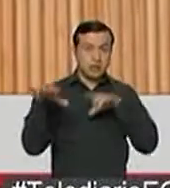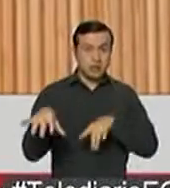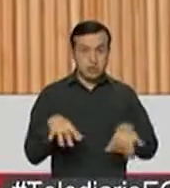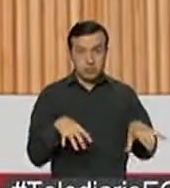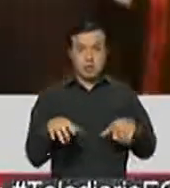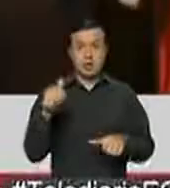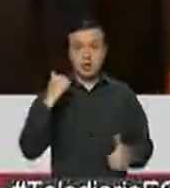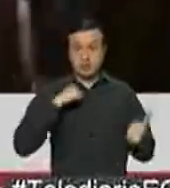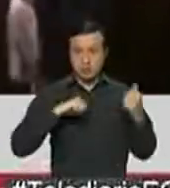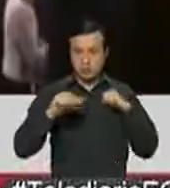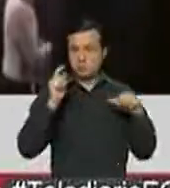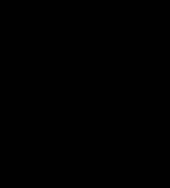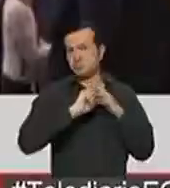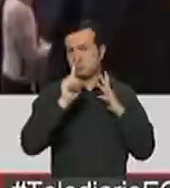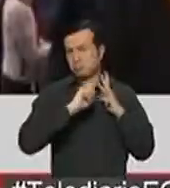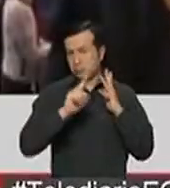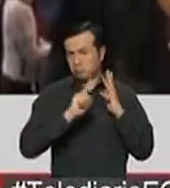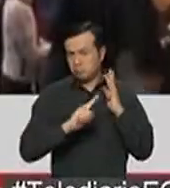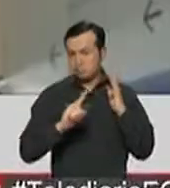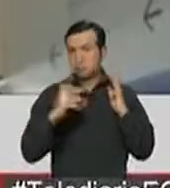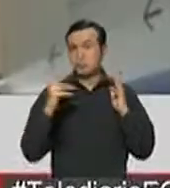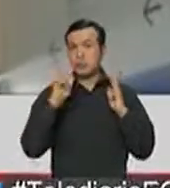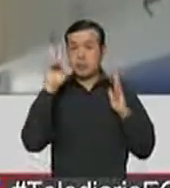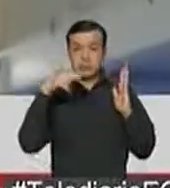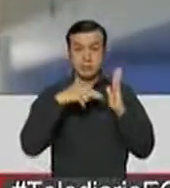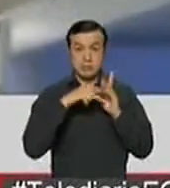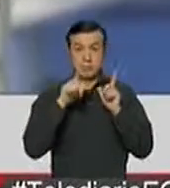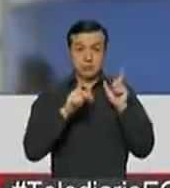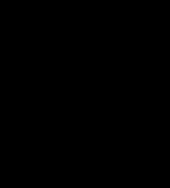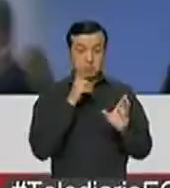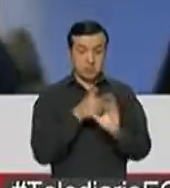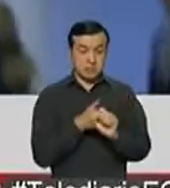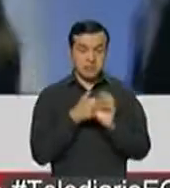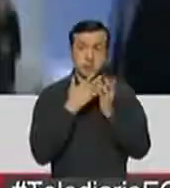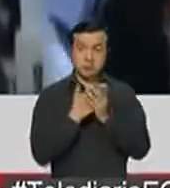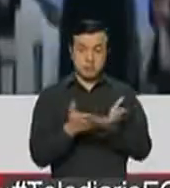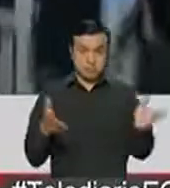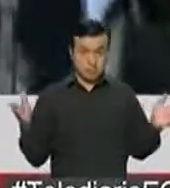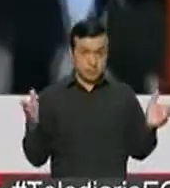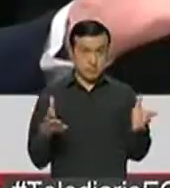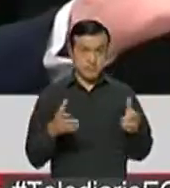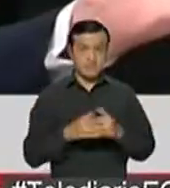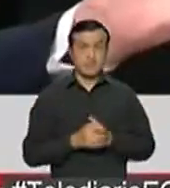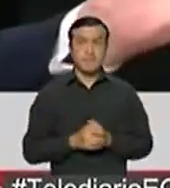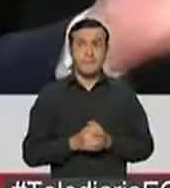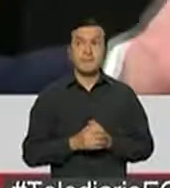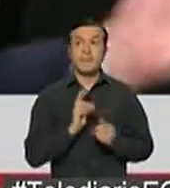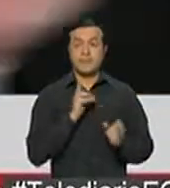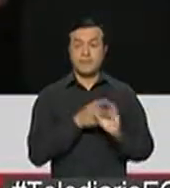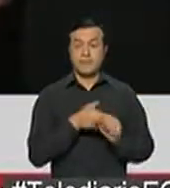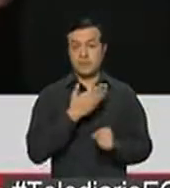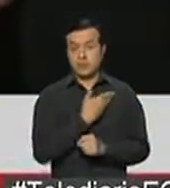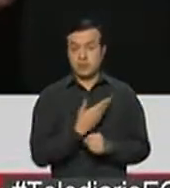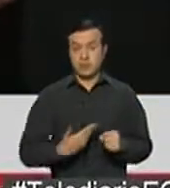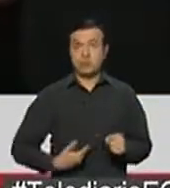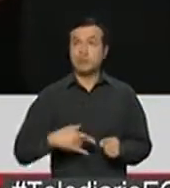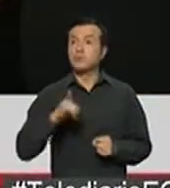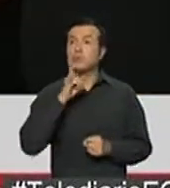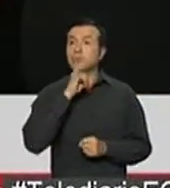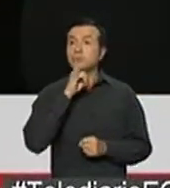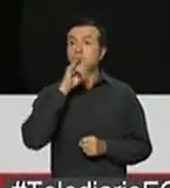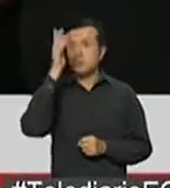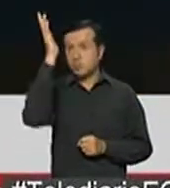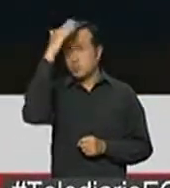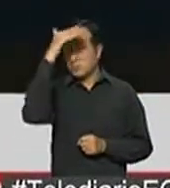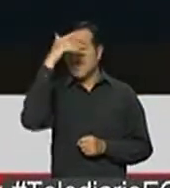y celebridades son parte de unos 3.000 participantes que se esperan en esta jornada. La presencia del presidente estadounidense